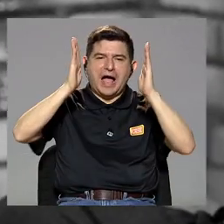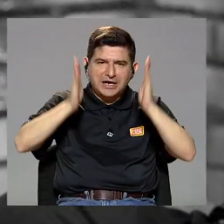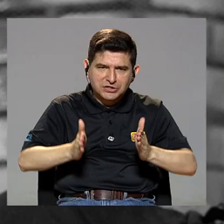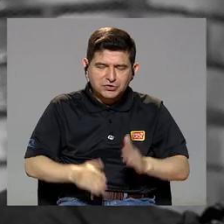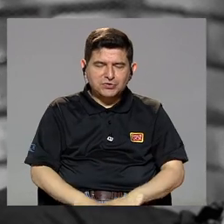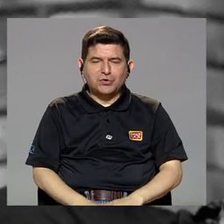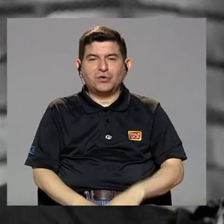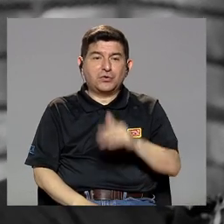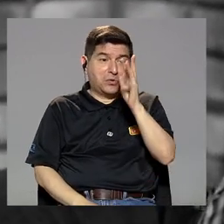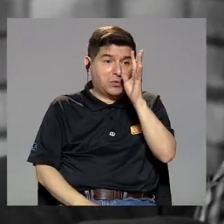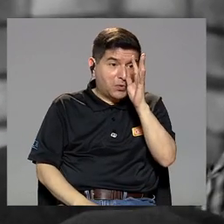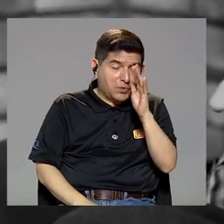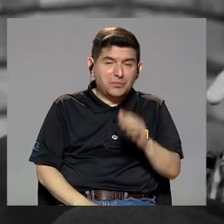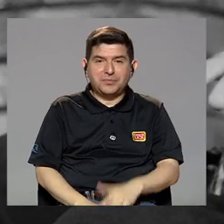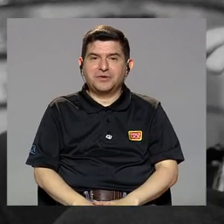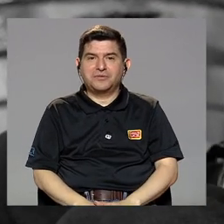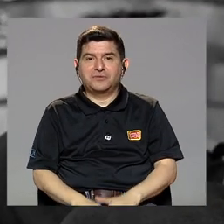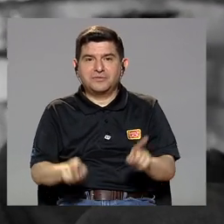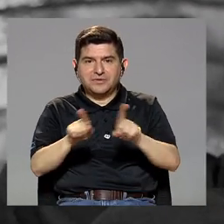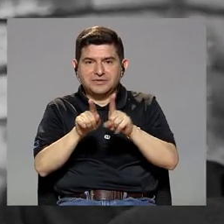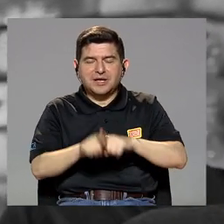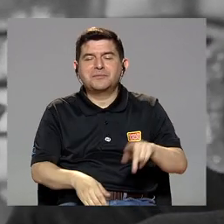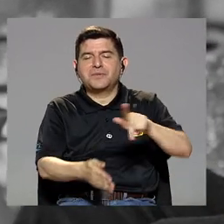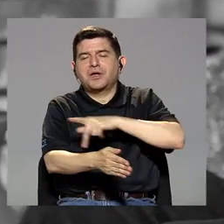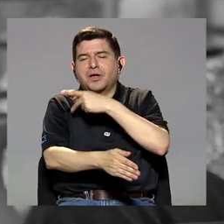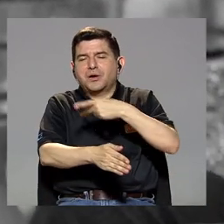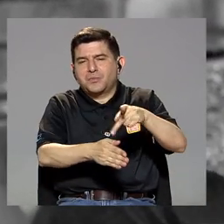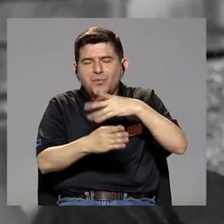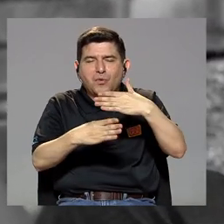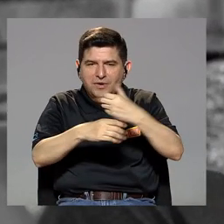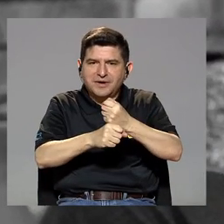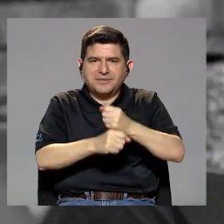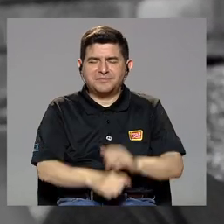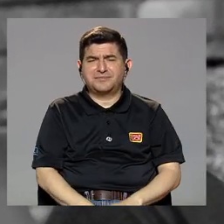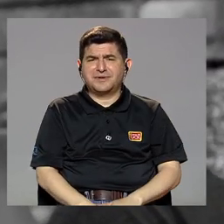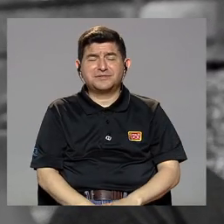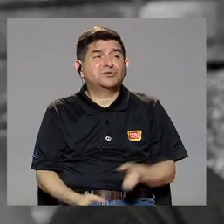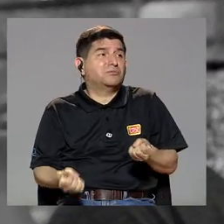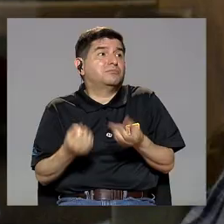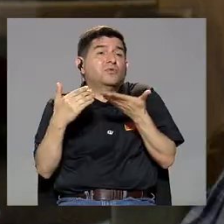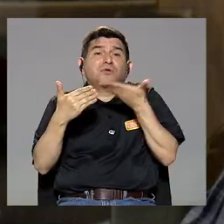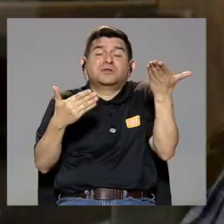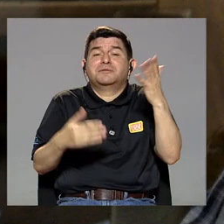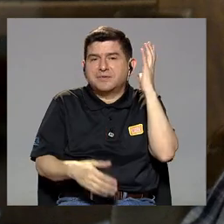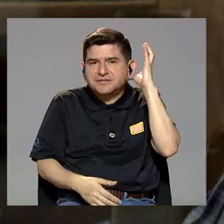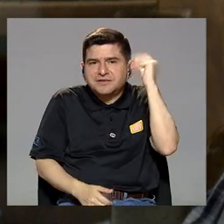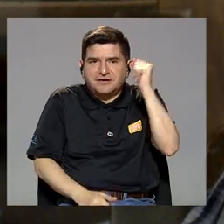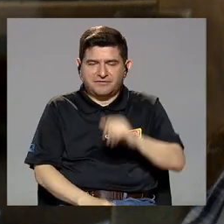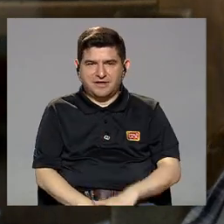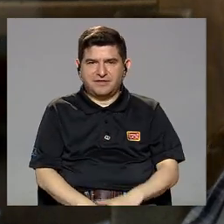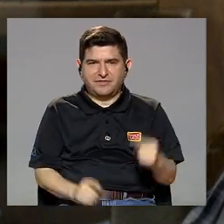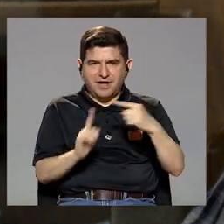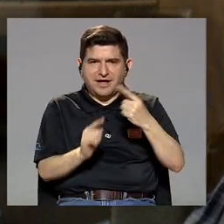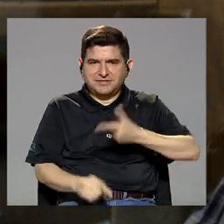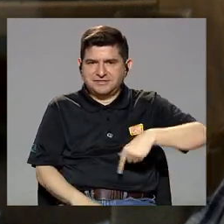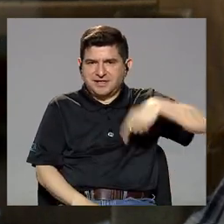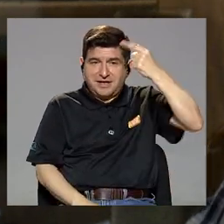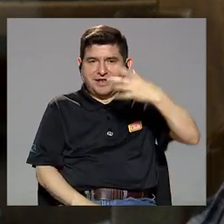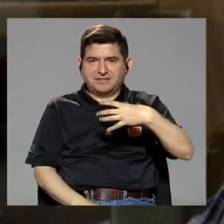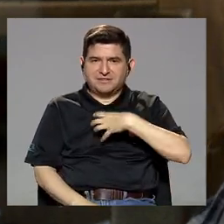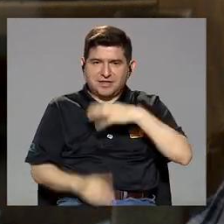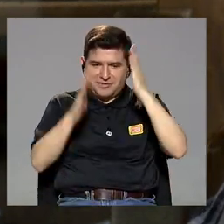actor cómico y ha hecho poemas hechos que no ha hecho y verdad hasta gerente y propietario